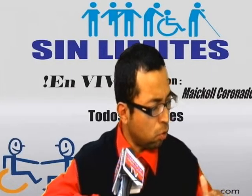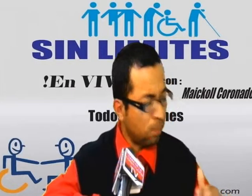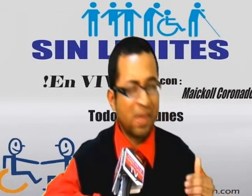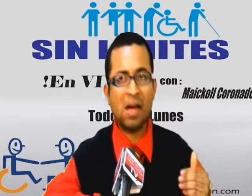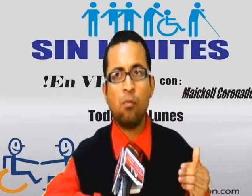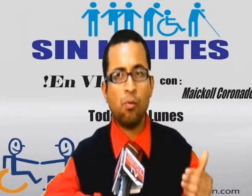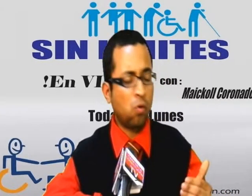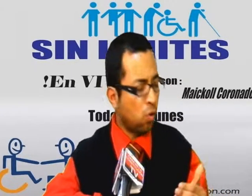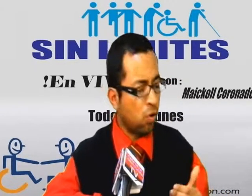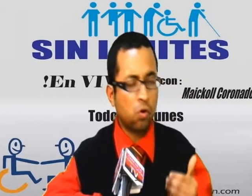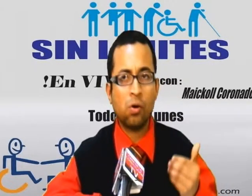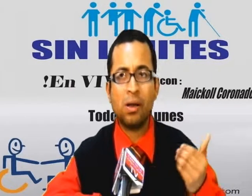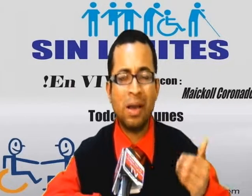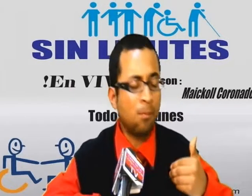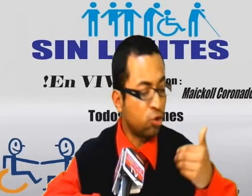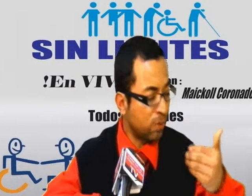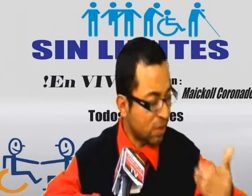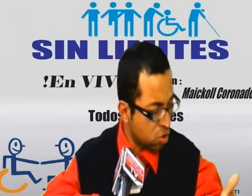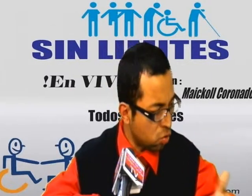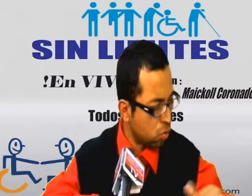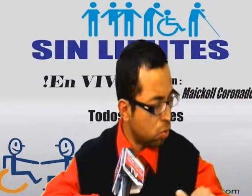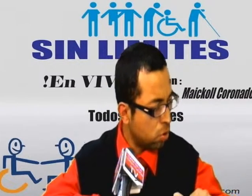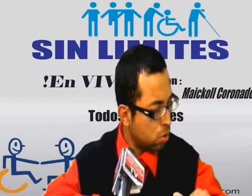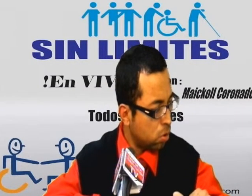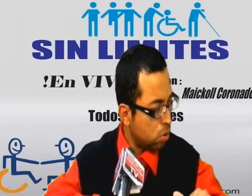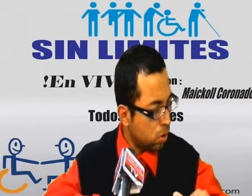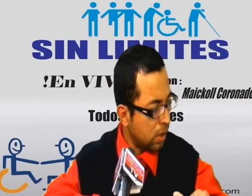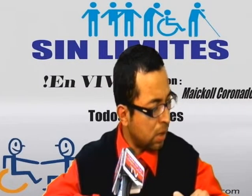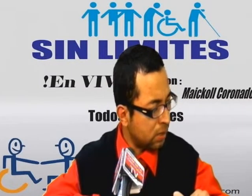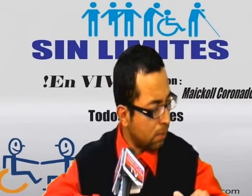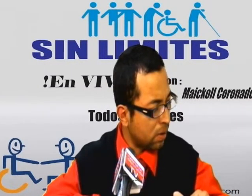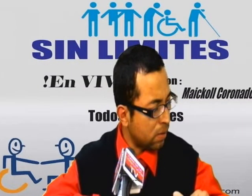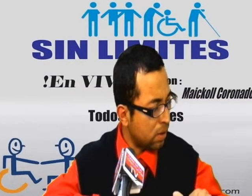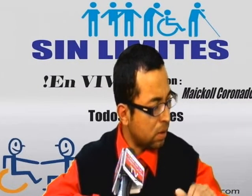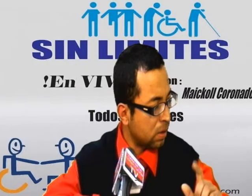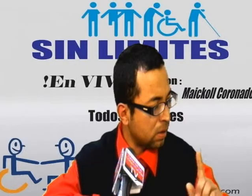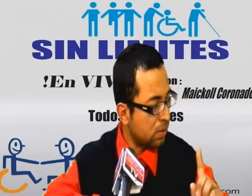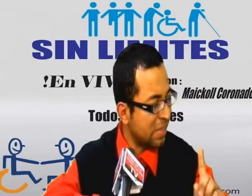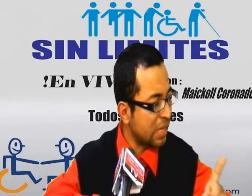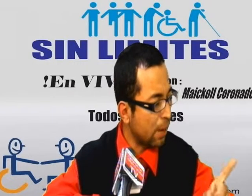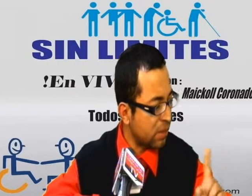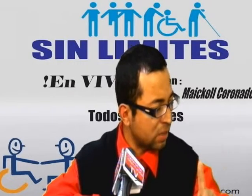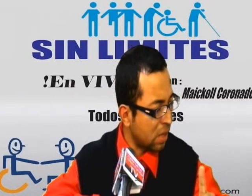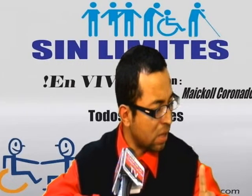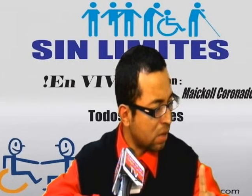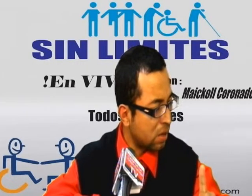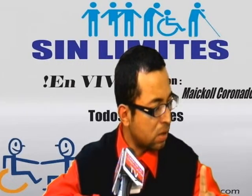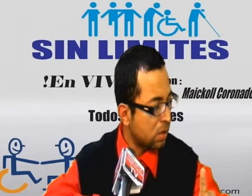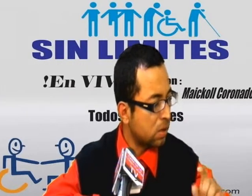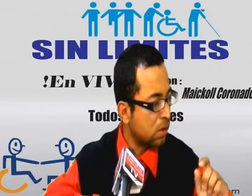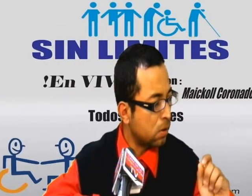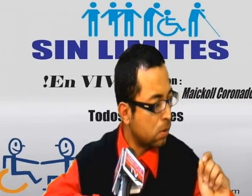poco vean un poco la motivación en el tema de discapacidad,